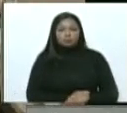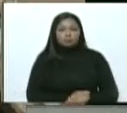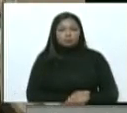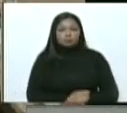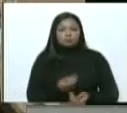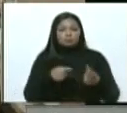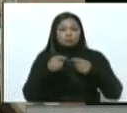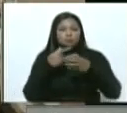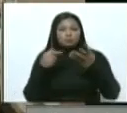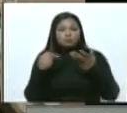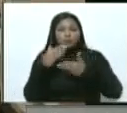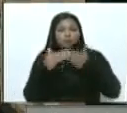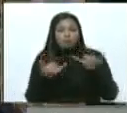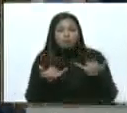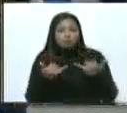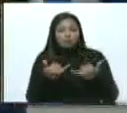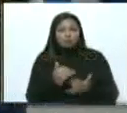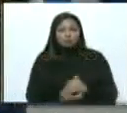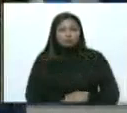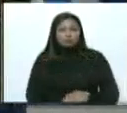tráfico de material estratégico,